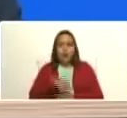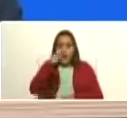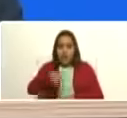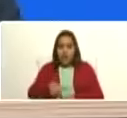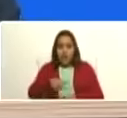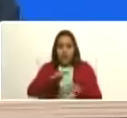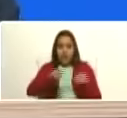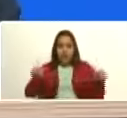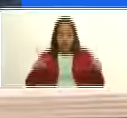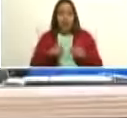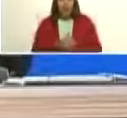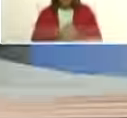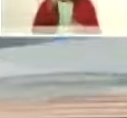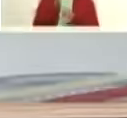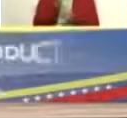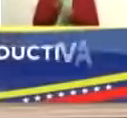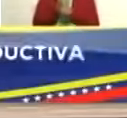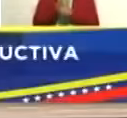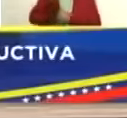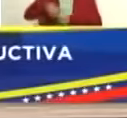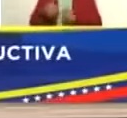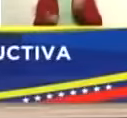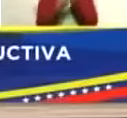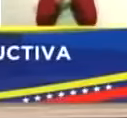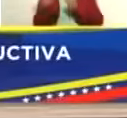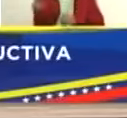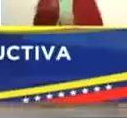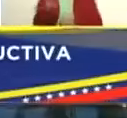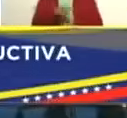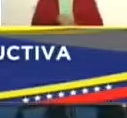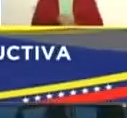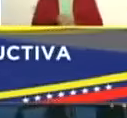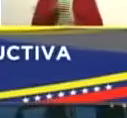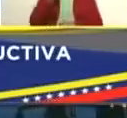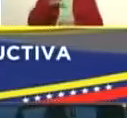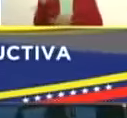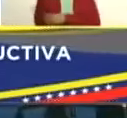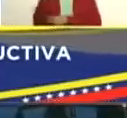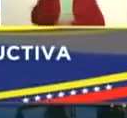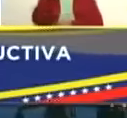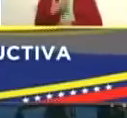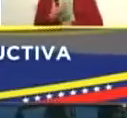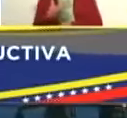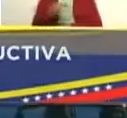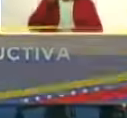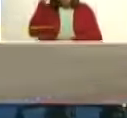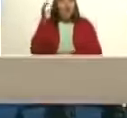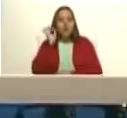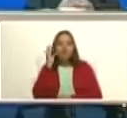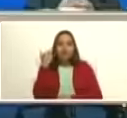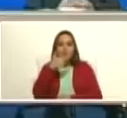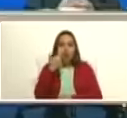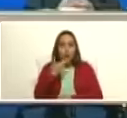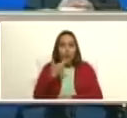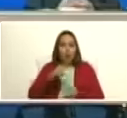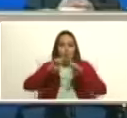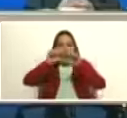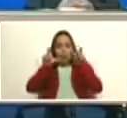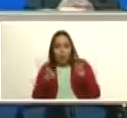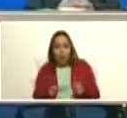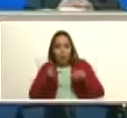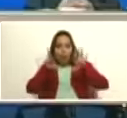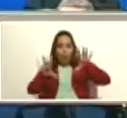tierra, de trabajar por Venezuela, de tener esa bandera hermosa, amarilla, azul y roja, con sus 8